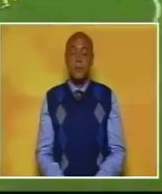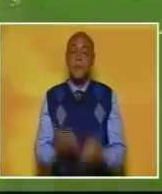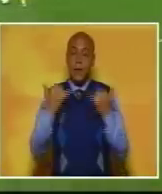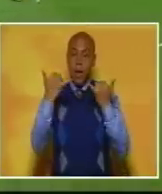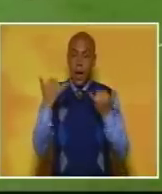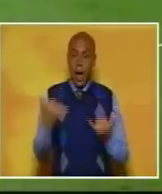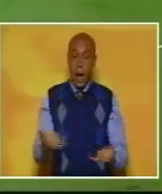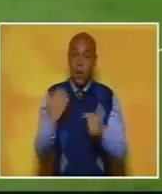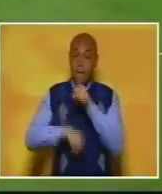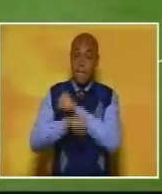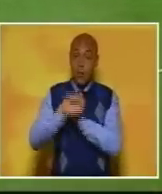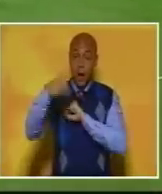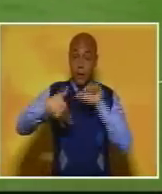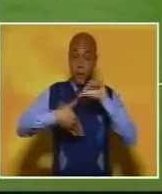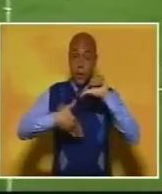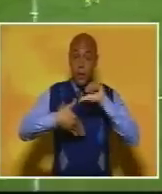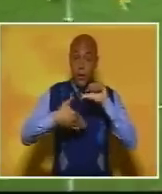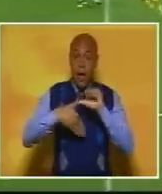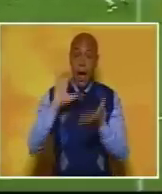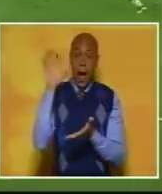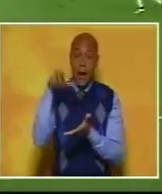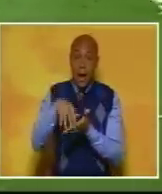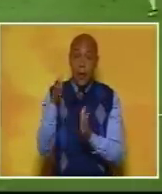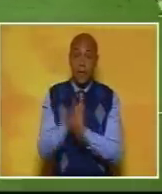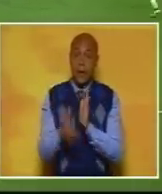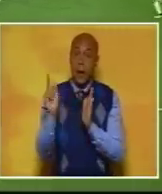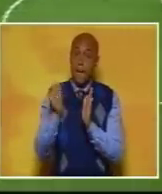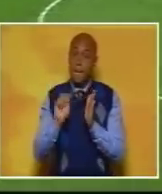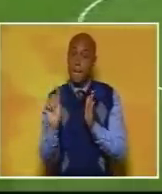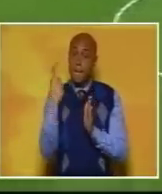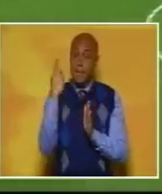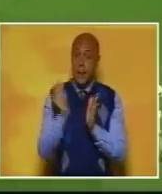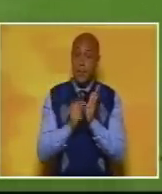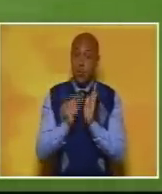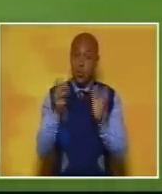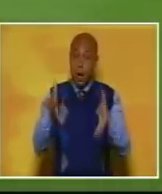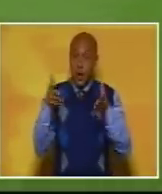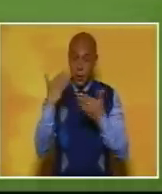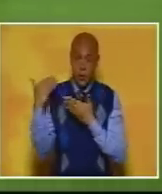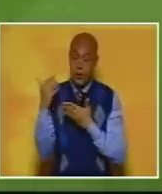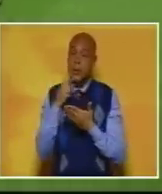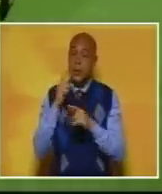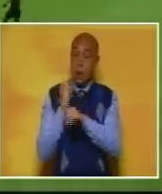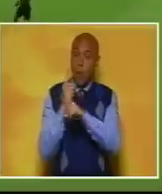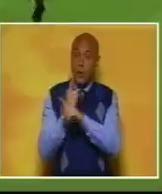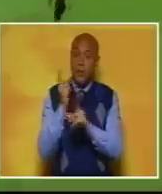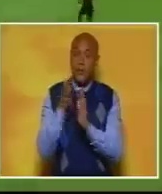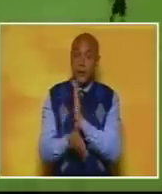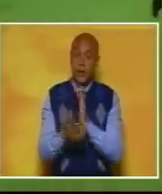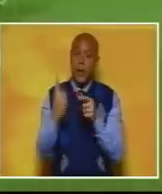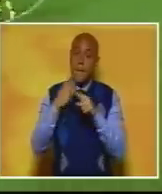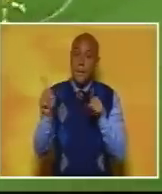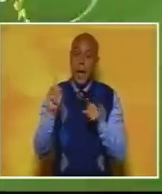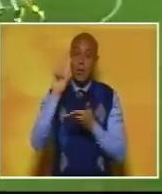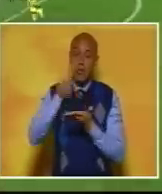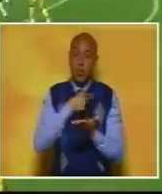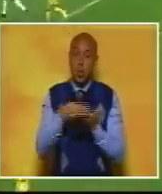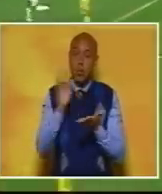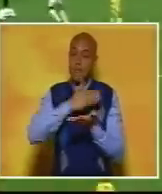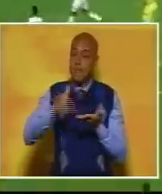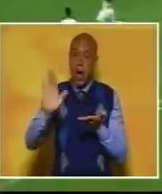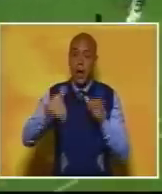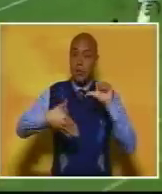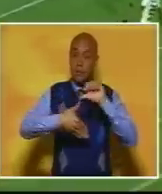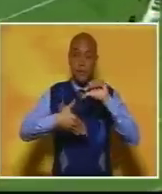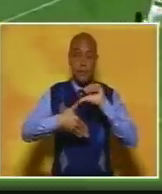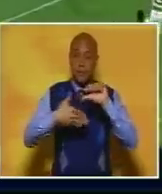Pasamos al fútbol sudamericano porque el Aragua Fútbol Club ganó su primer partido histórico en una competición continental, pero quedó eliminado de la Copa Sudamericana.